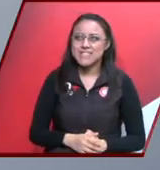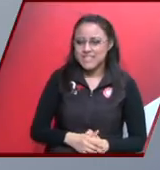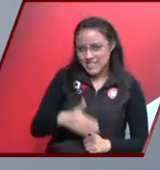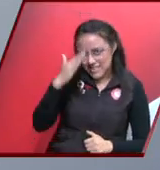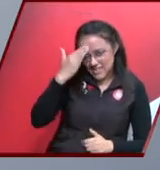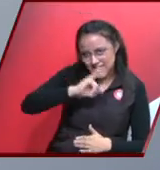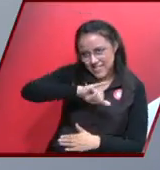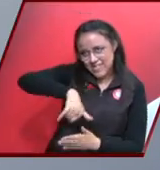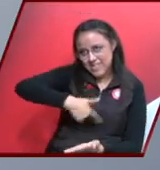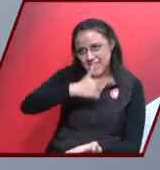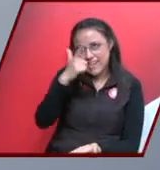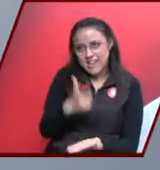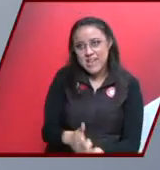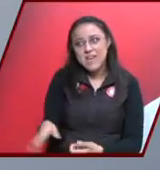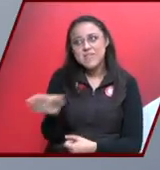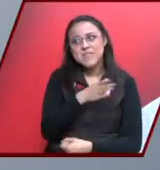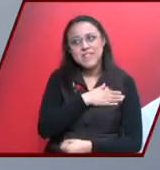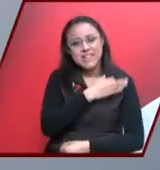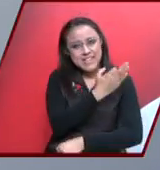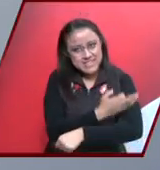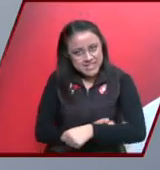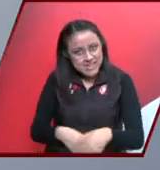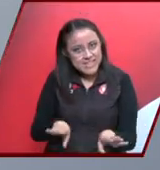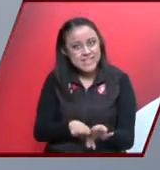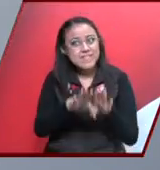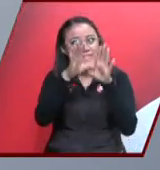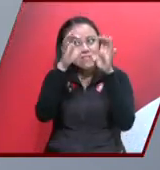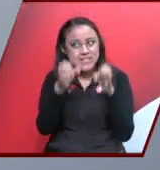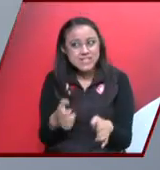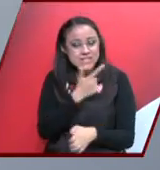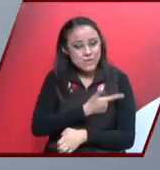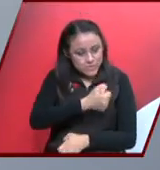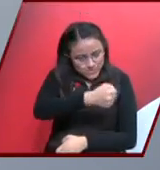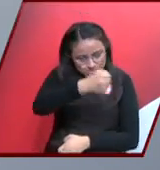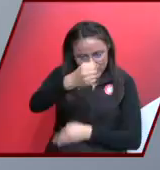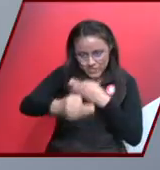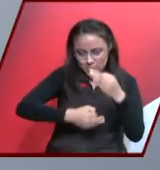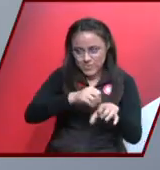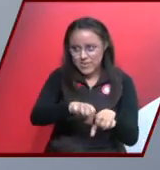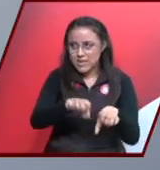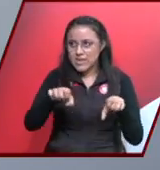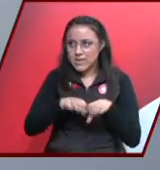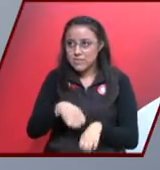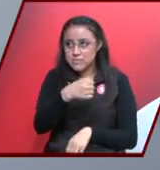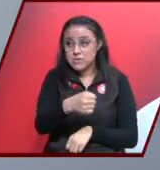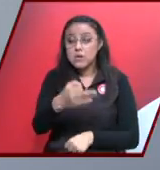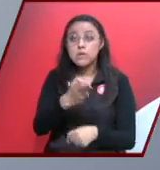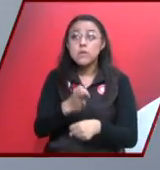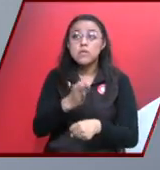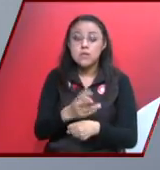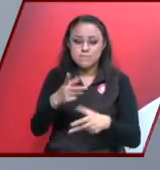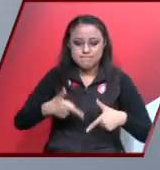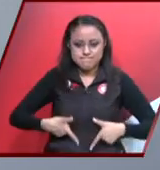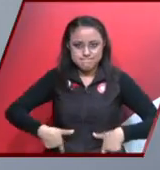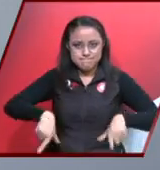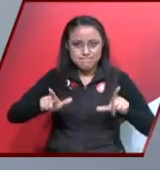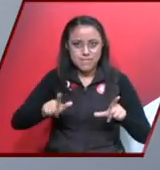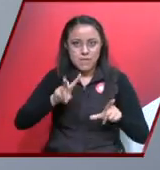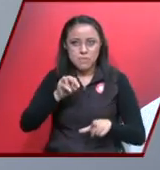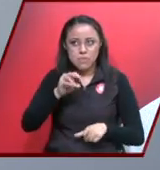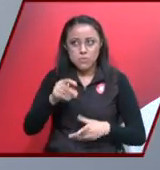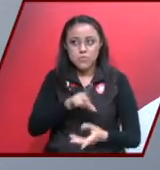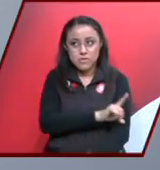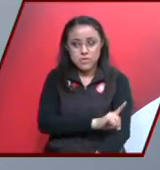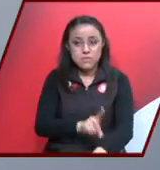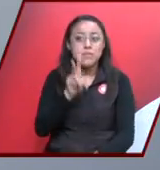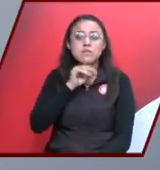Señor Garralda, muy buenas tardes. ¿Cómo está? Un saludo a usted y a todo el equipo. Nos encontramos en vivo desde la